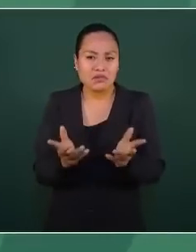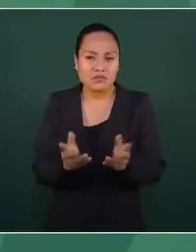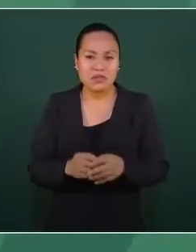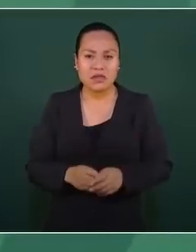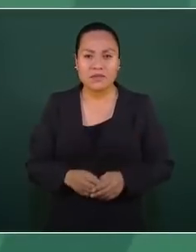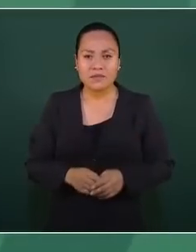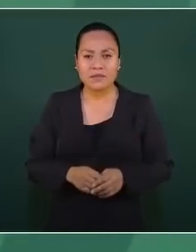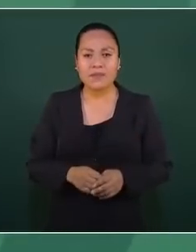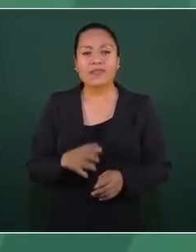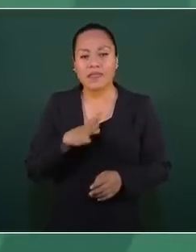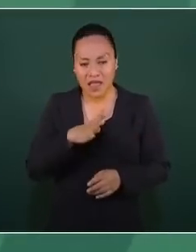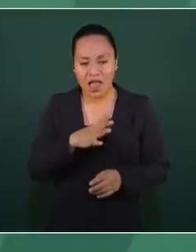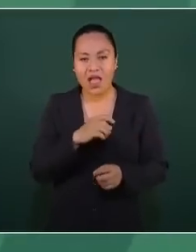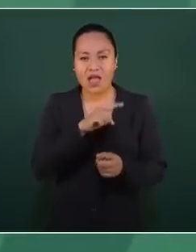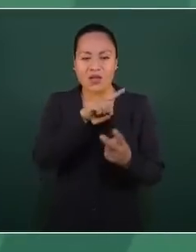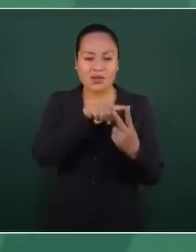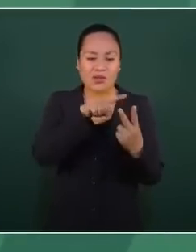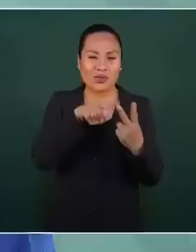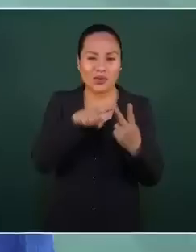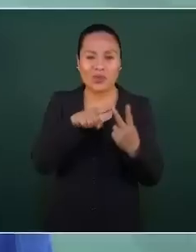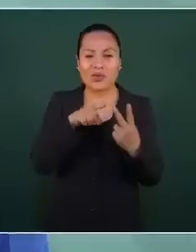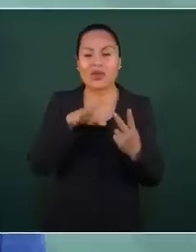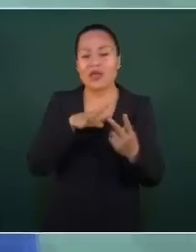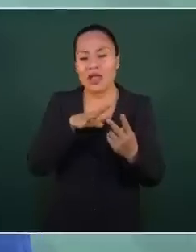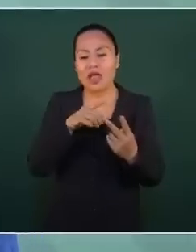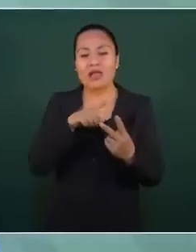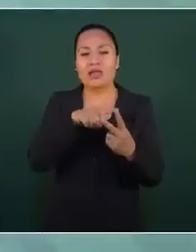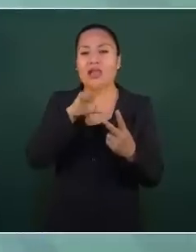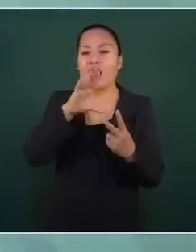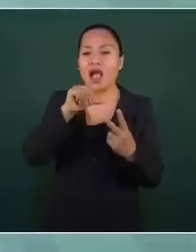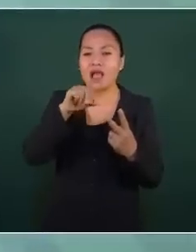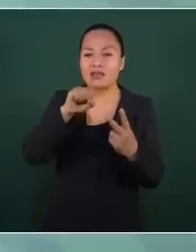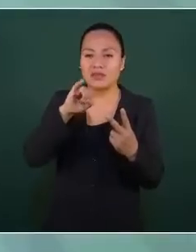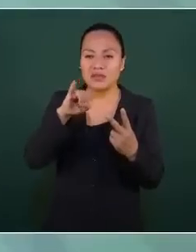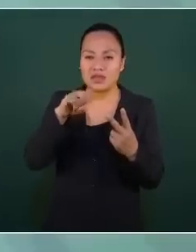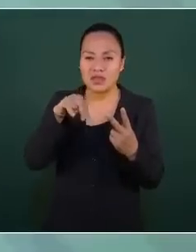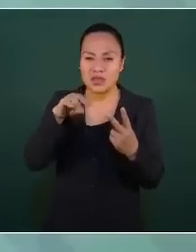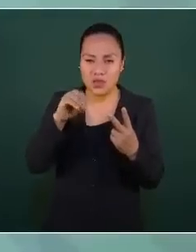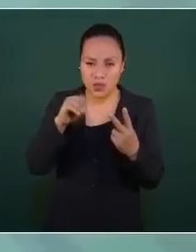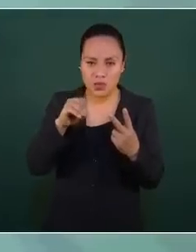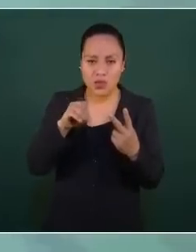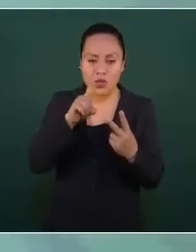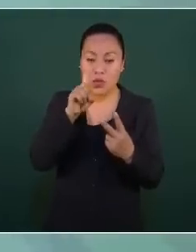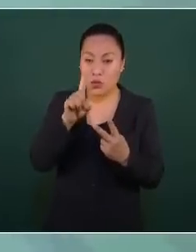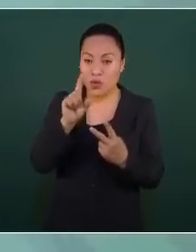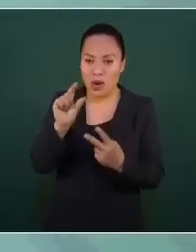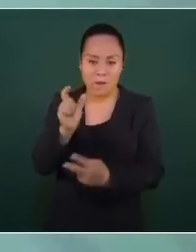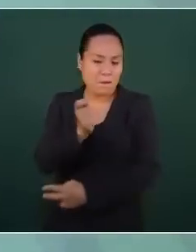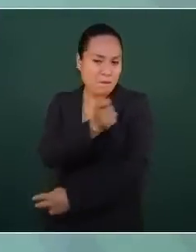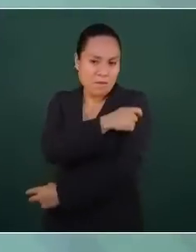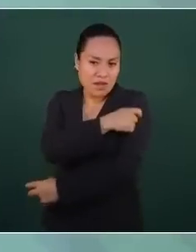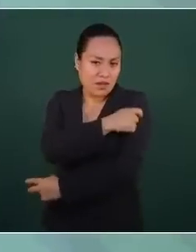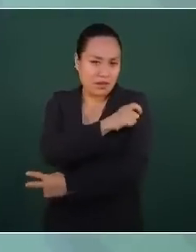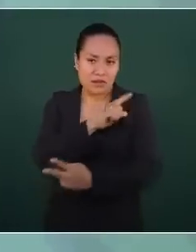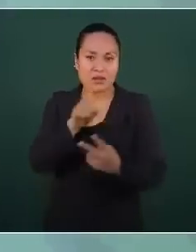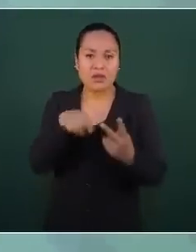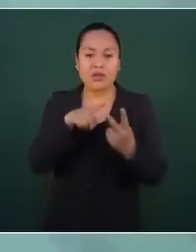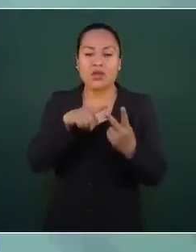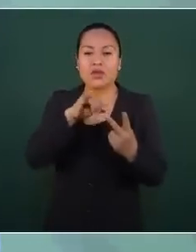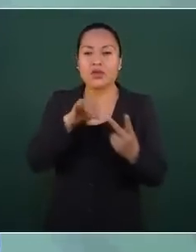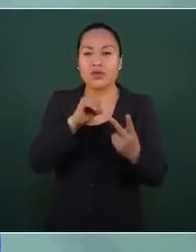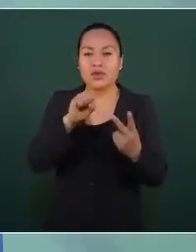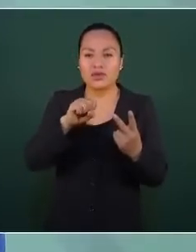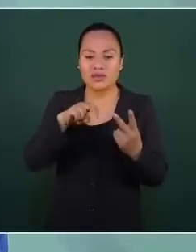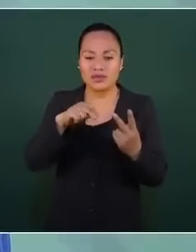vacunas con esas características, que es CanSino, que es una sola aplicación, y Johnson &